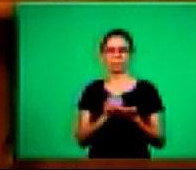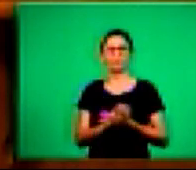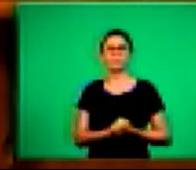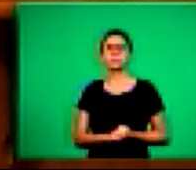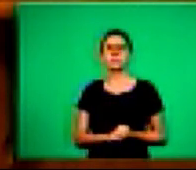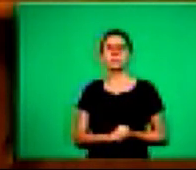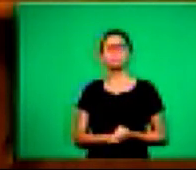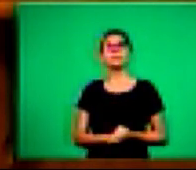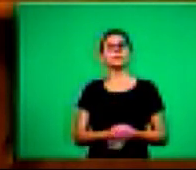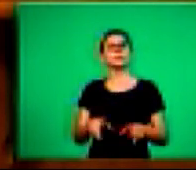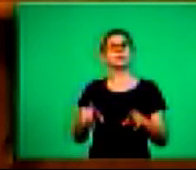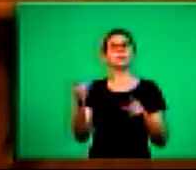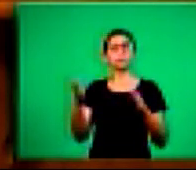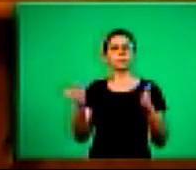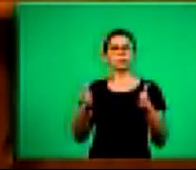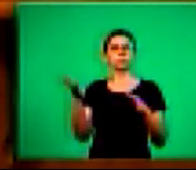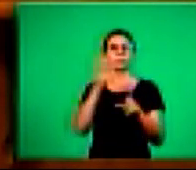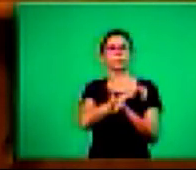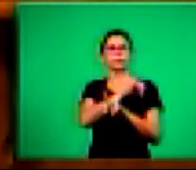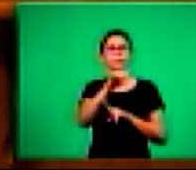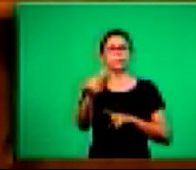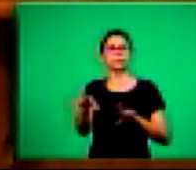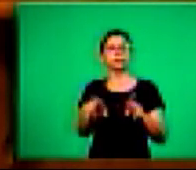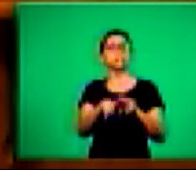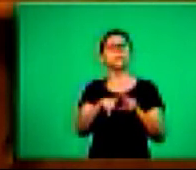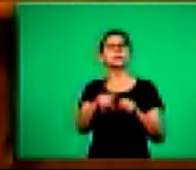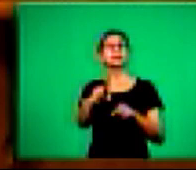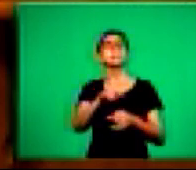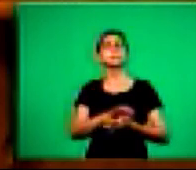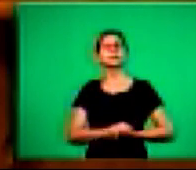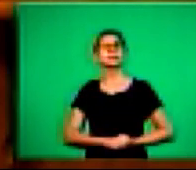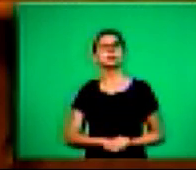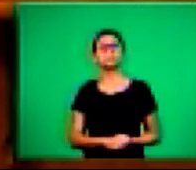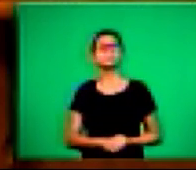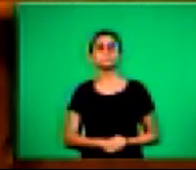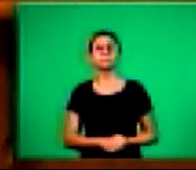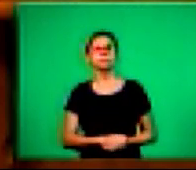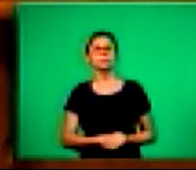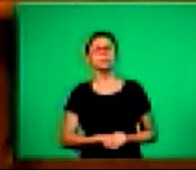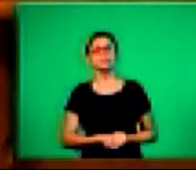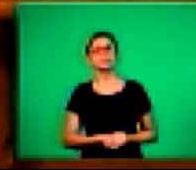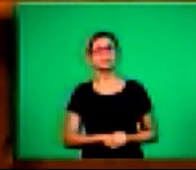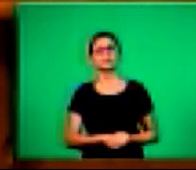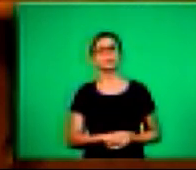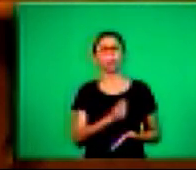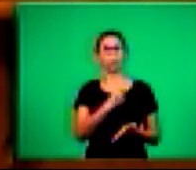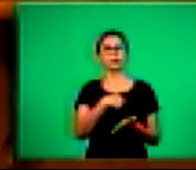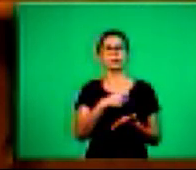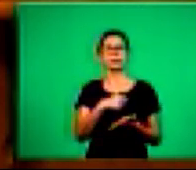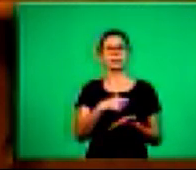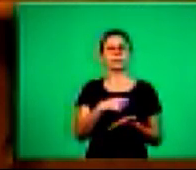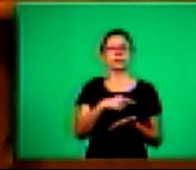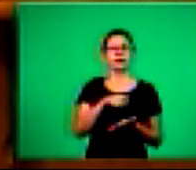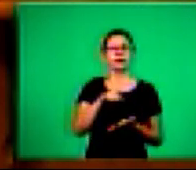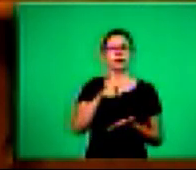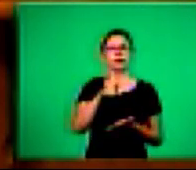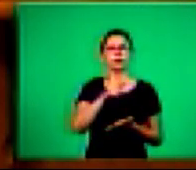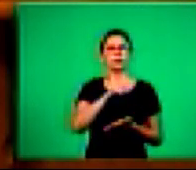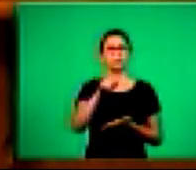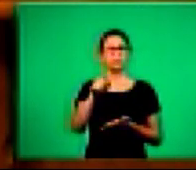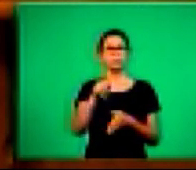segundo es decir lo siguiente el deber en casa nosotros vamos a pasar pero yo voy a mandar a ustedes también algunas